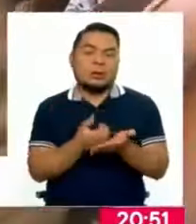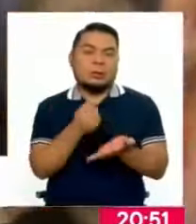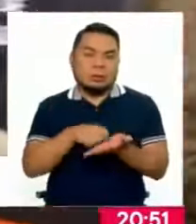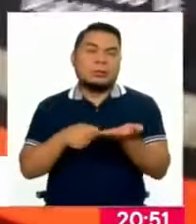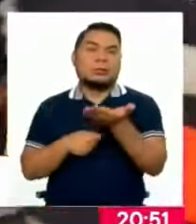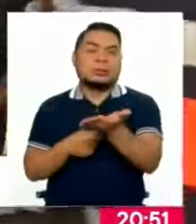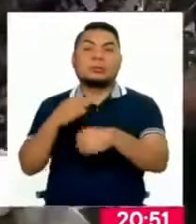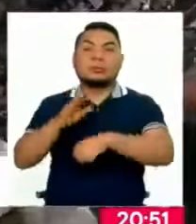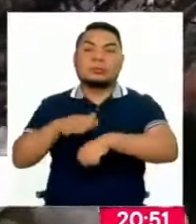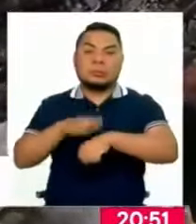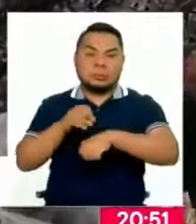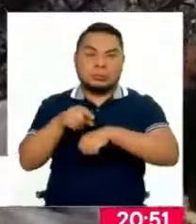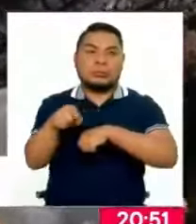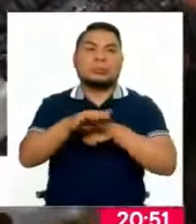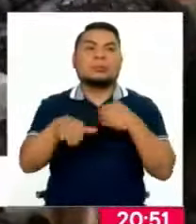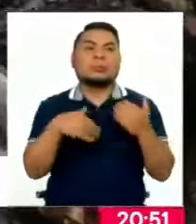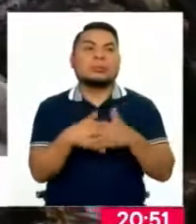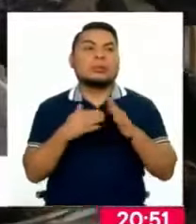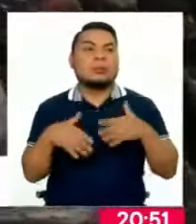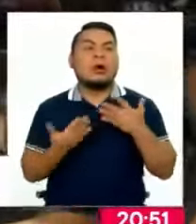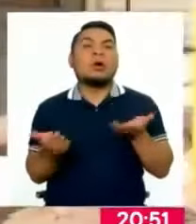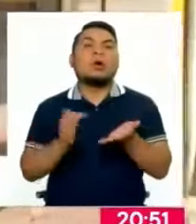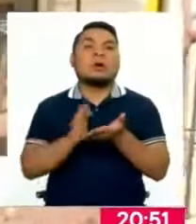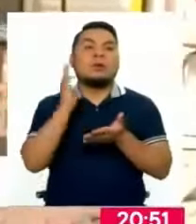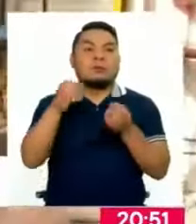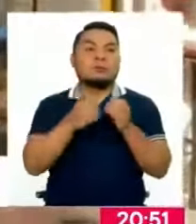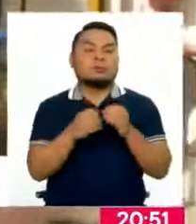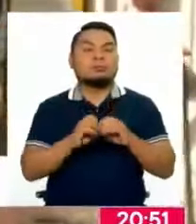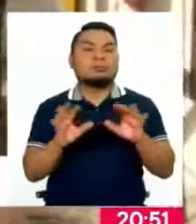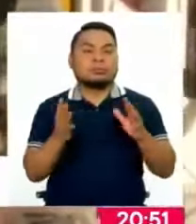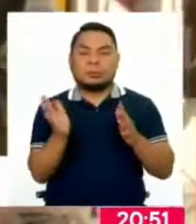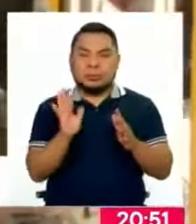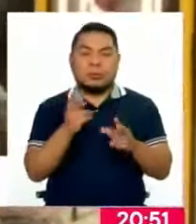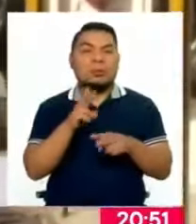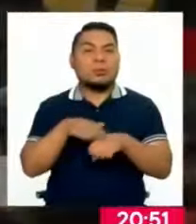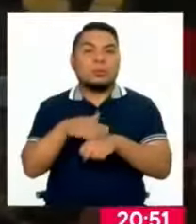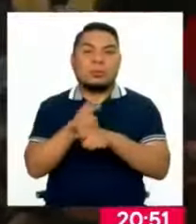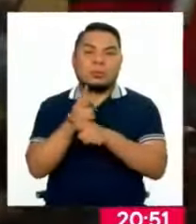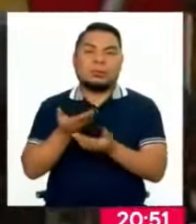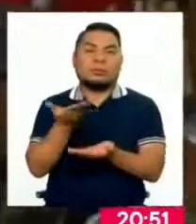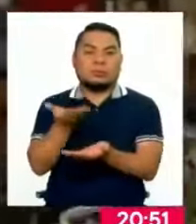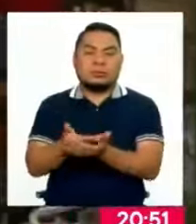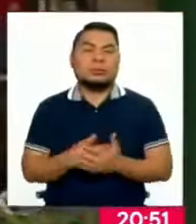previsiones del caso y evitar que se pueda originar una desgracia en el futuro.